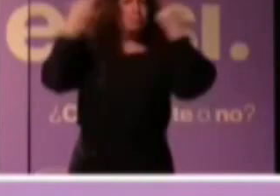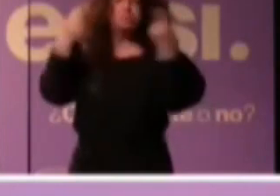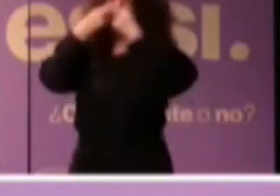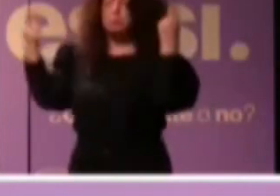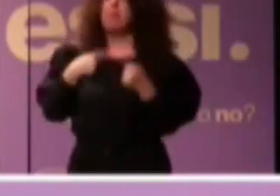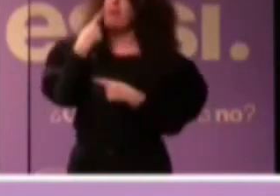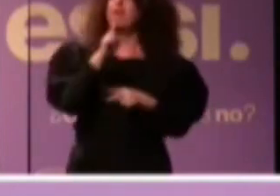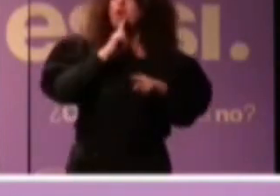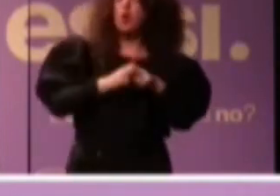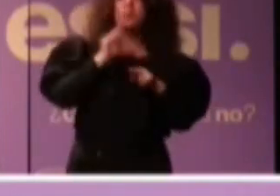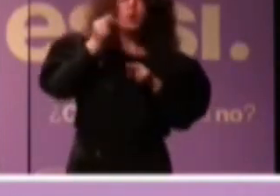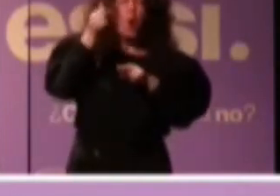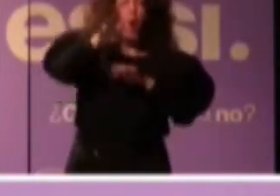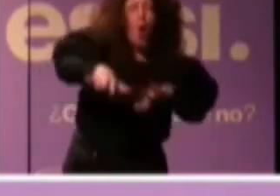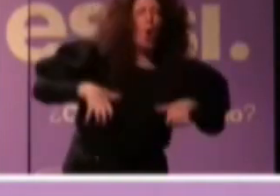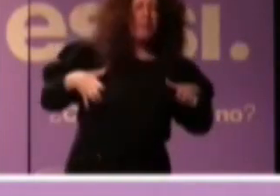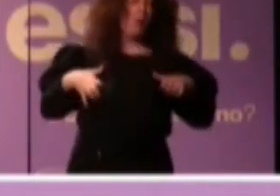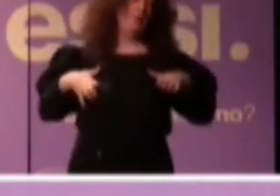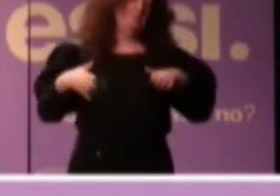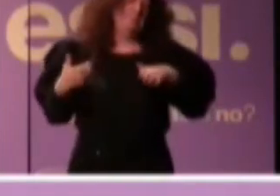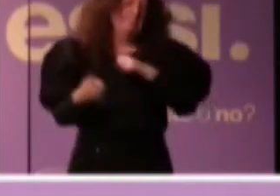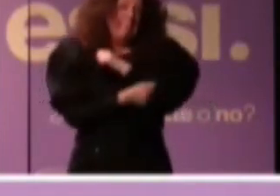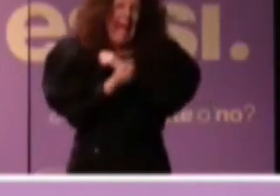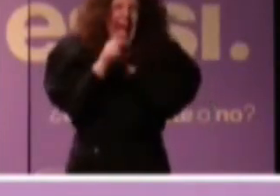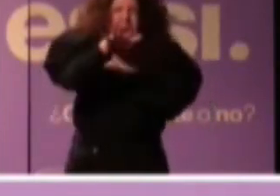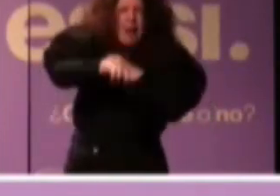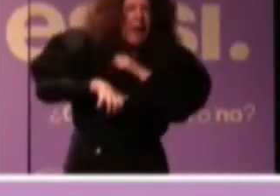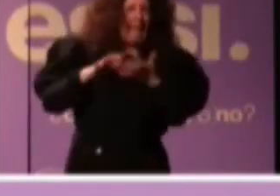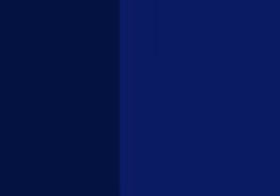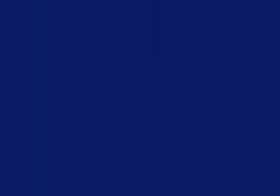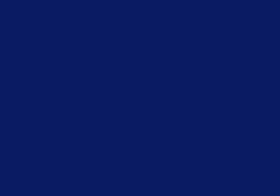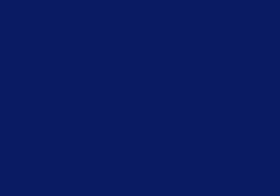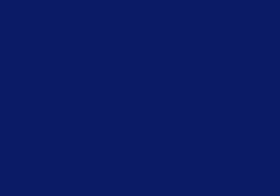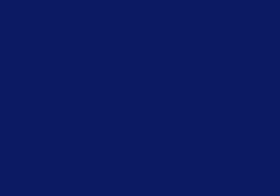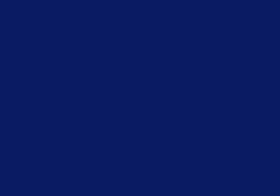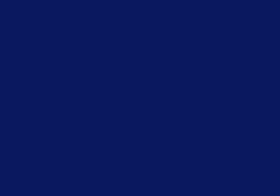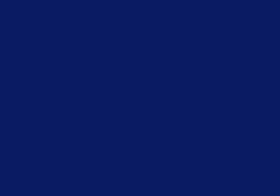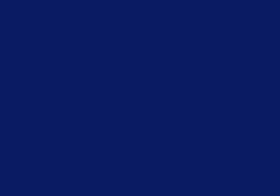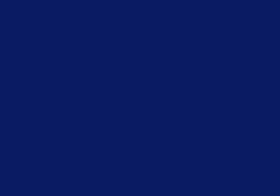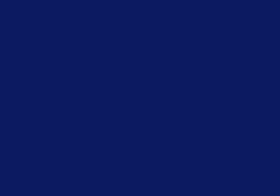lo que son, codiciosos y avariciosos. Gracias, compañeros y compañeras.